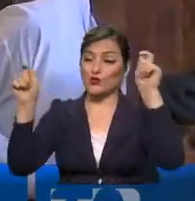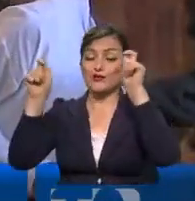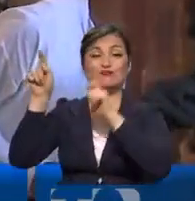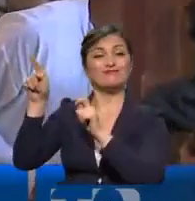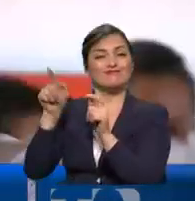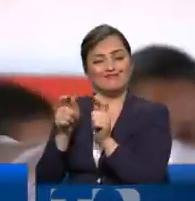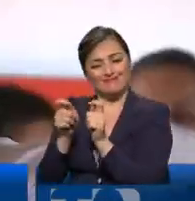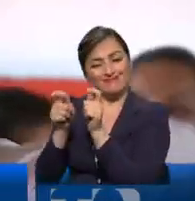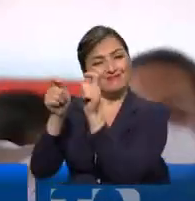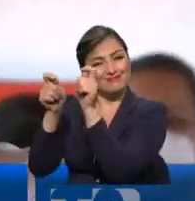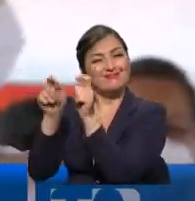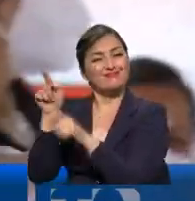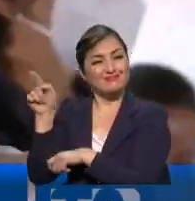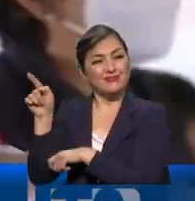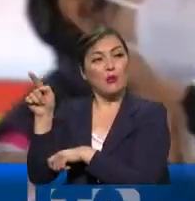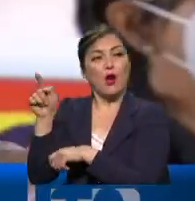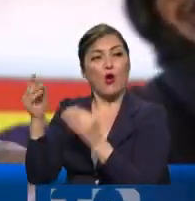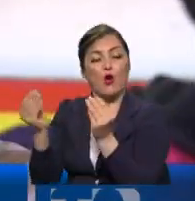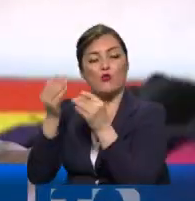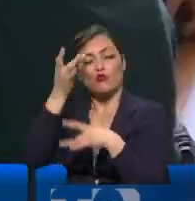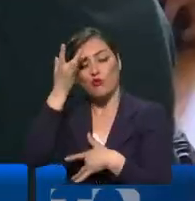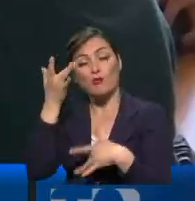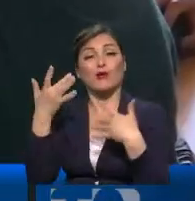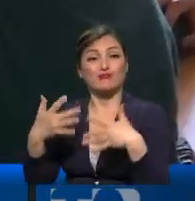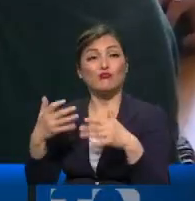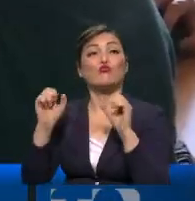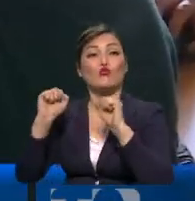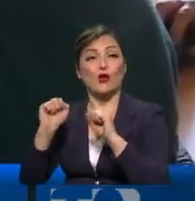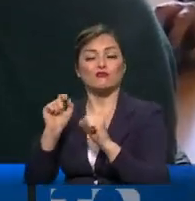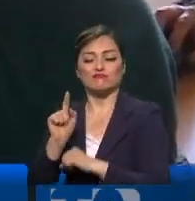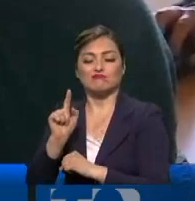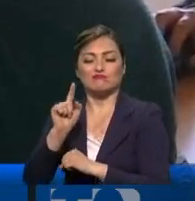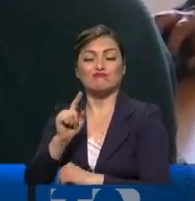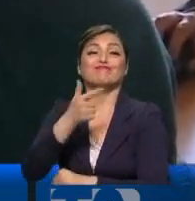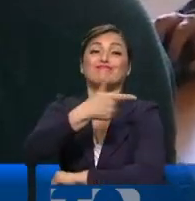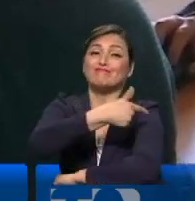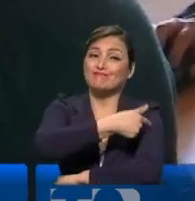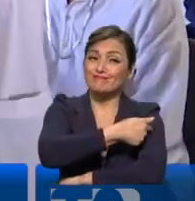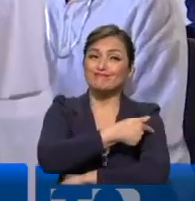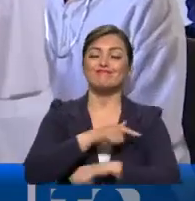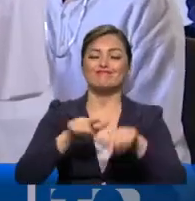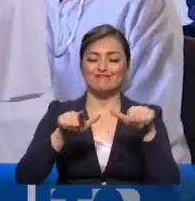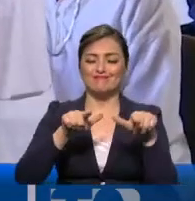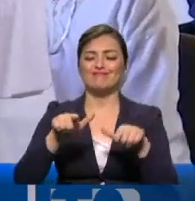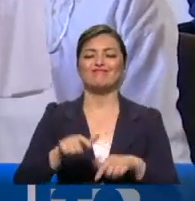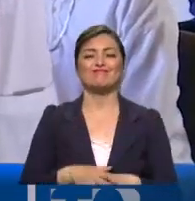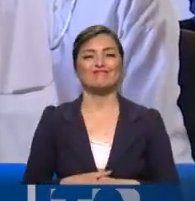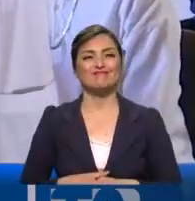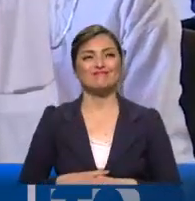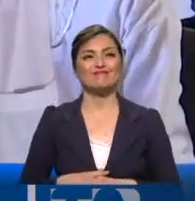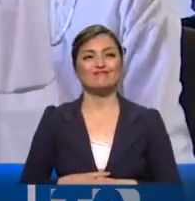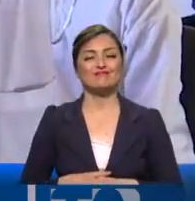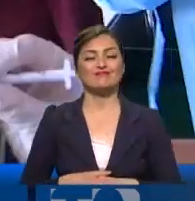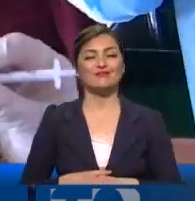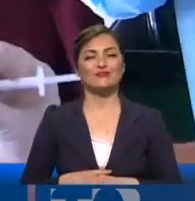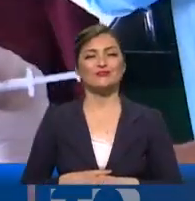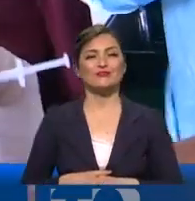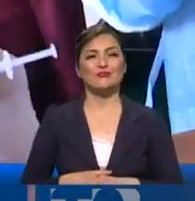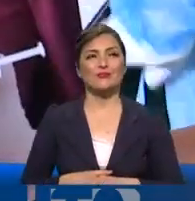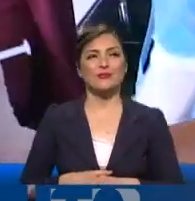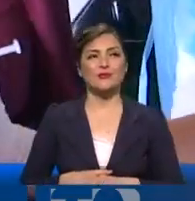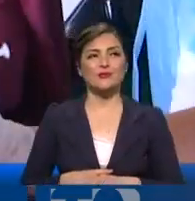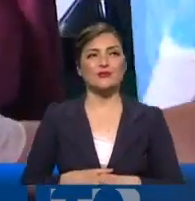Rivadeneira para que los adolescentes con enfermedades agravantes puedan acercarse en estos días para ser inmunizados